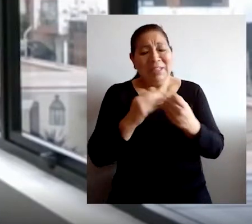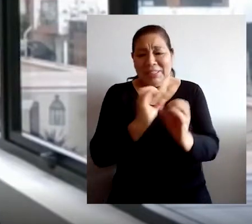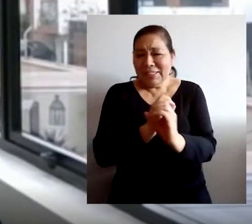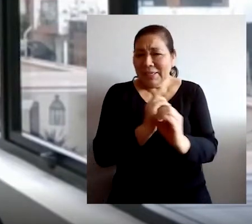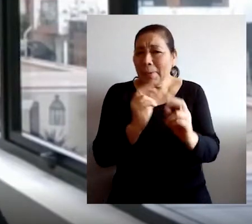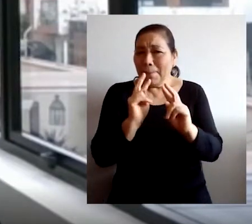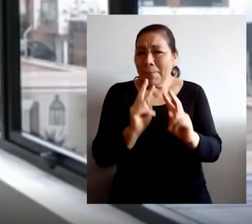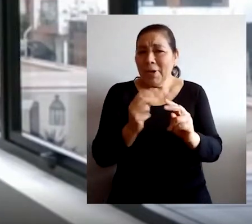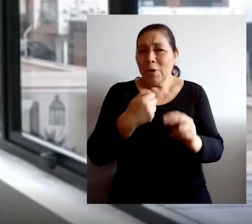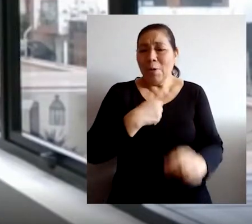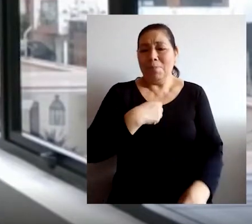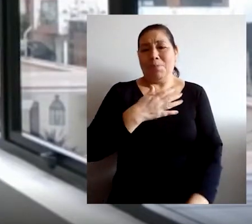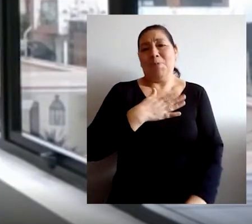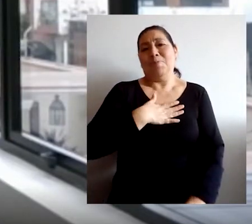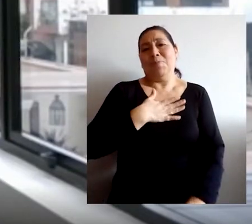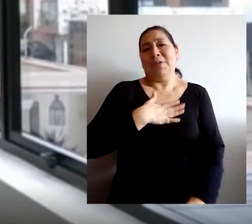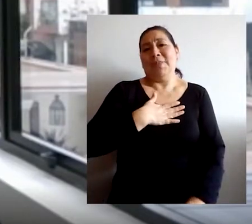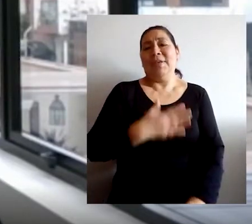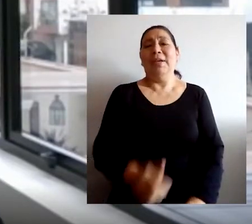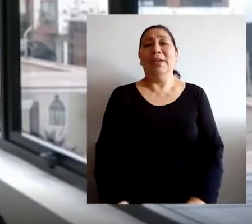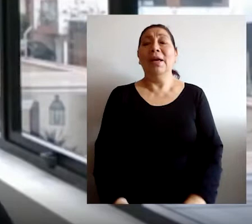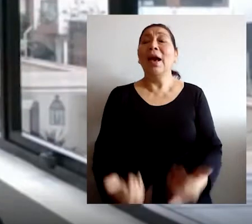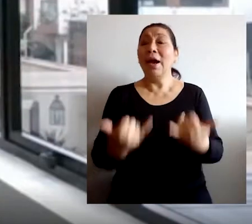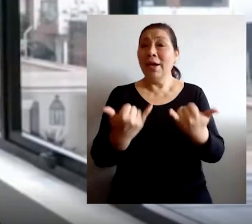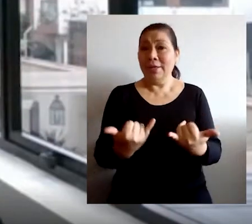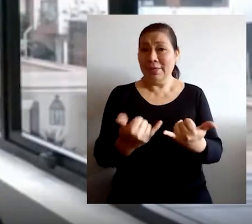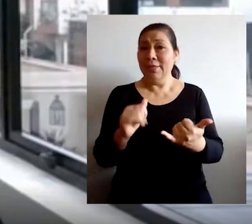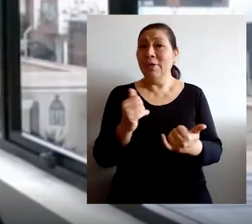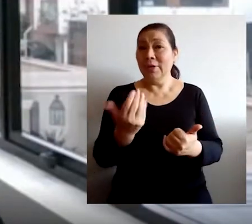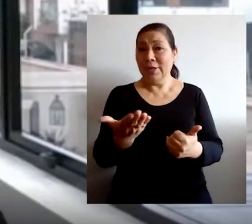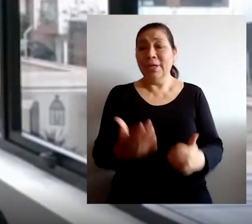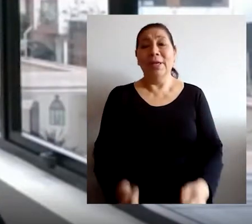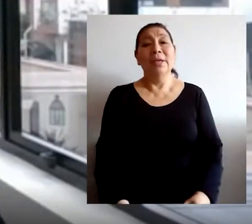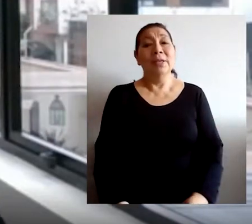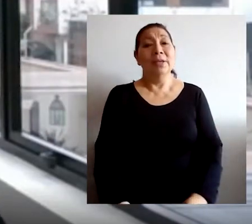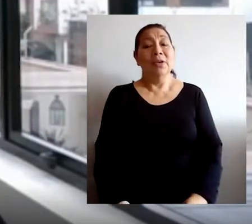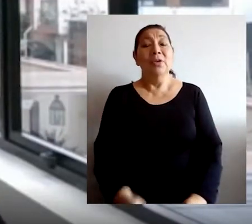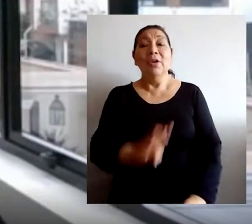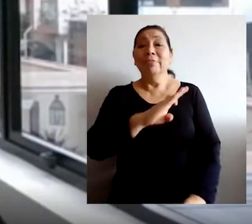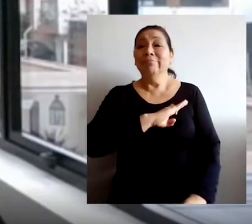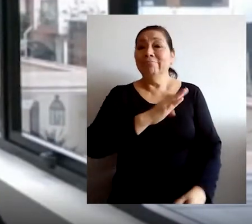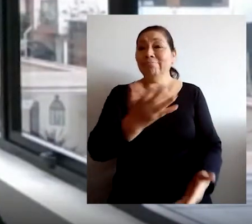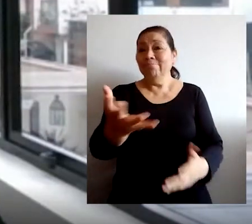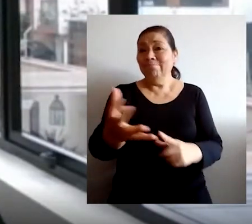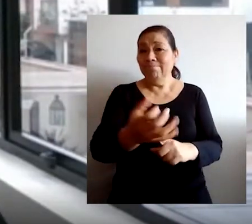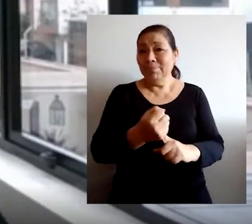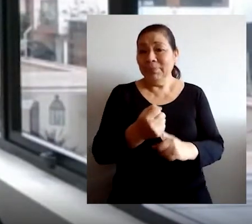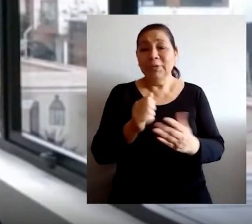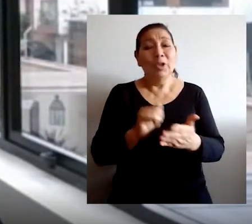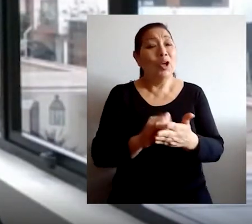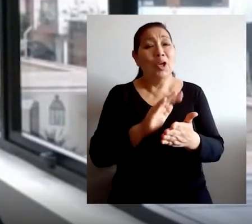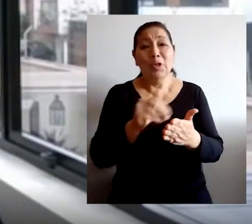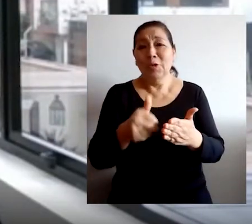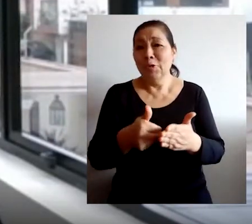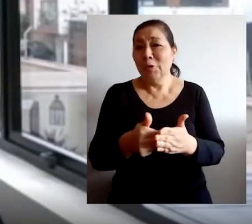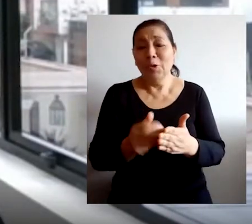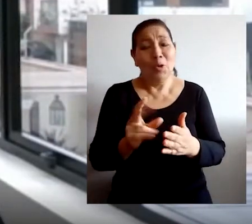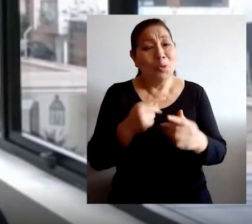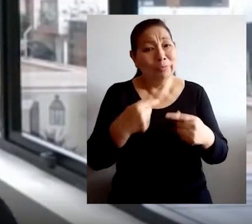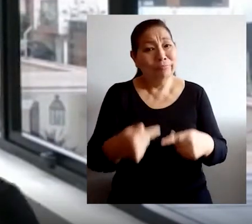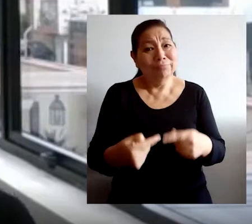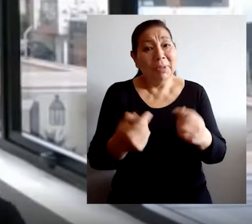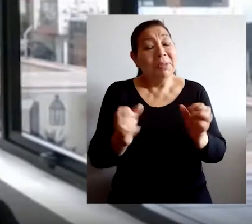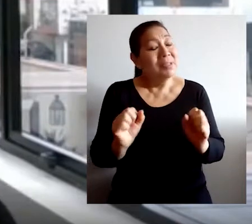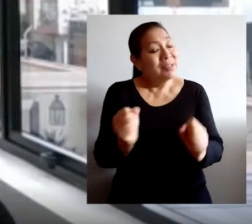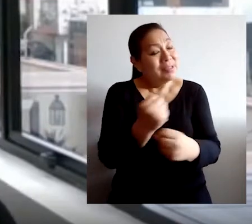siquiera que ver con la propiedad. Aquí lo que hay es una confiscación que en todo el proceso no ha sido